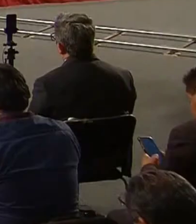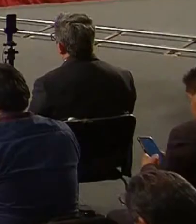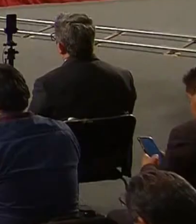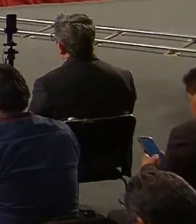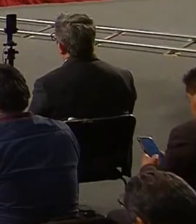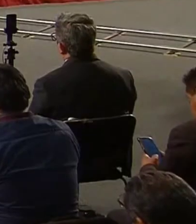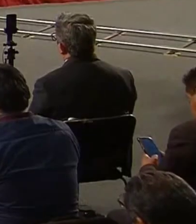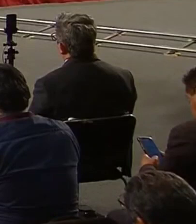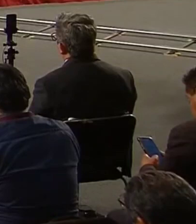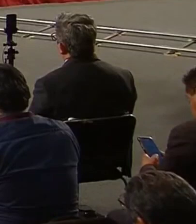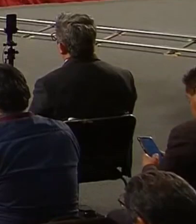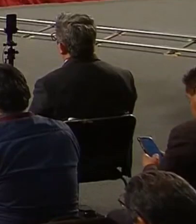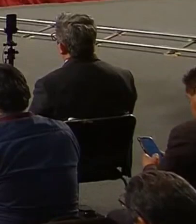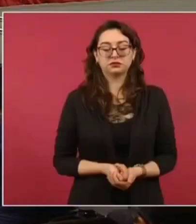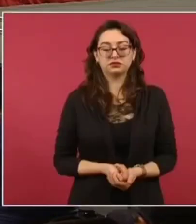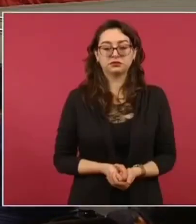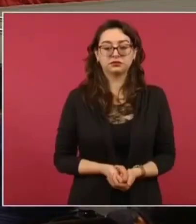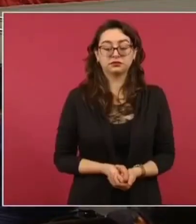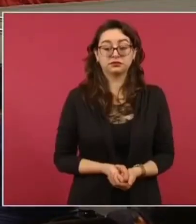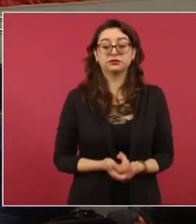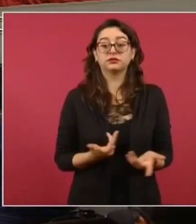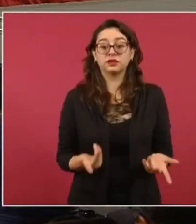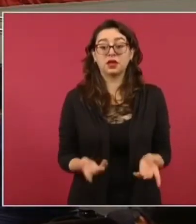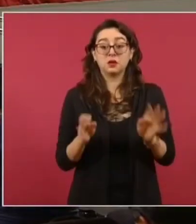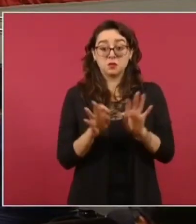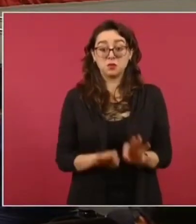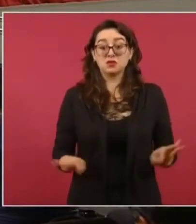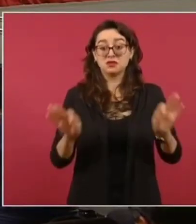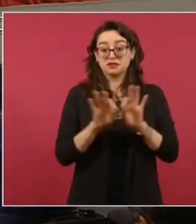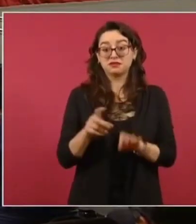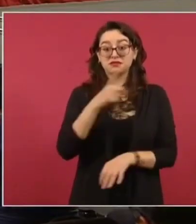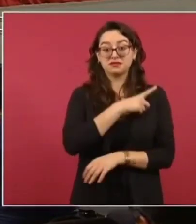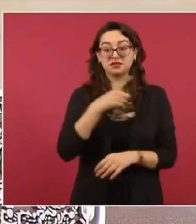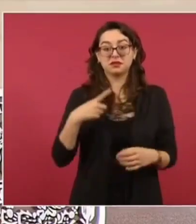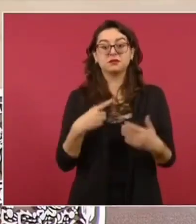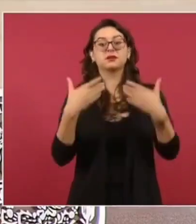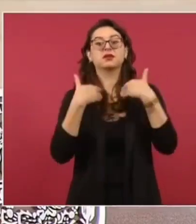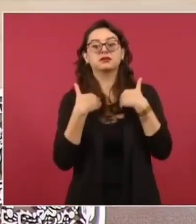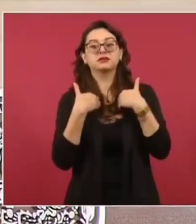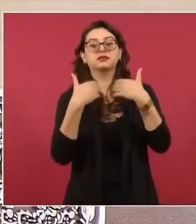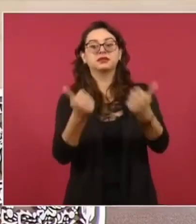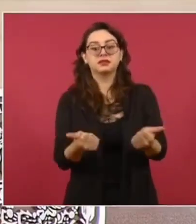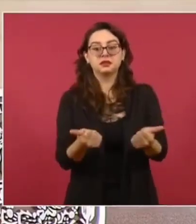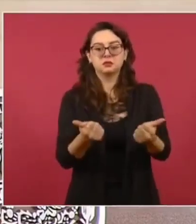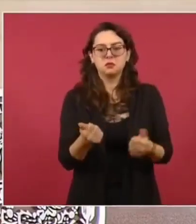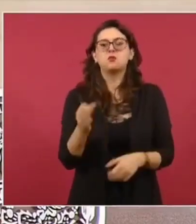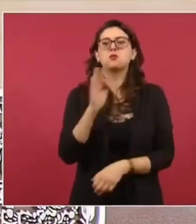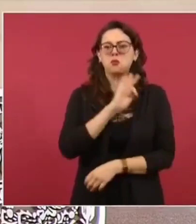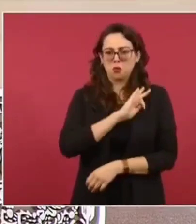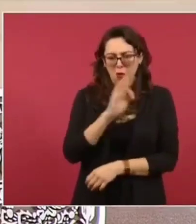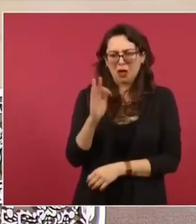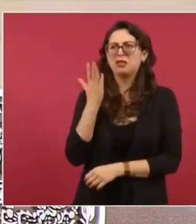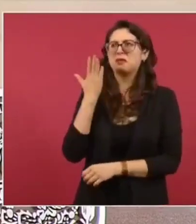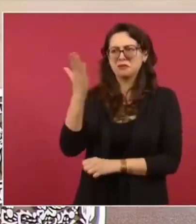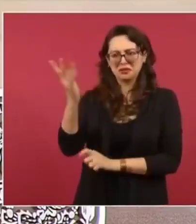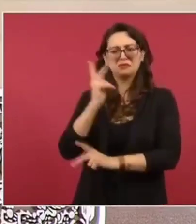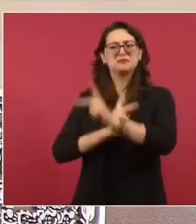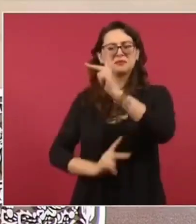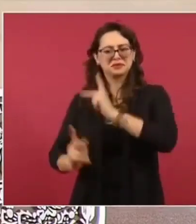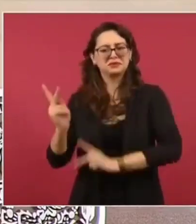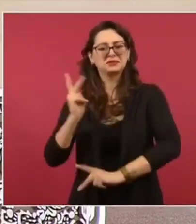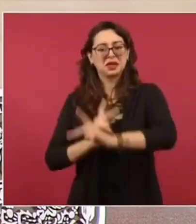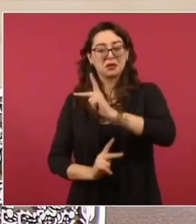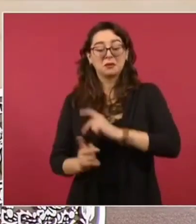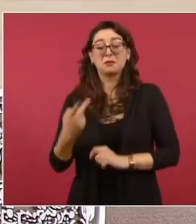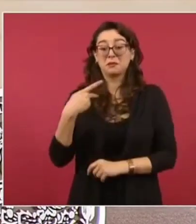dos distinciones. Primero, estas dos administraciones hicieron